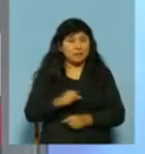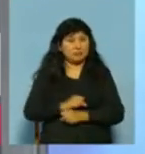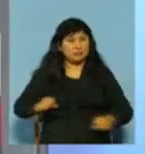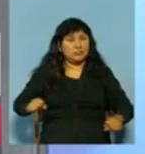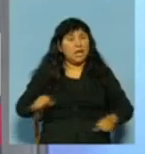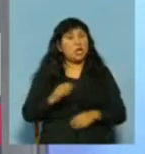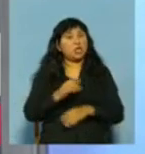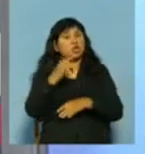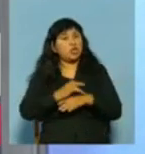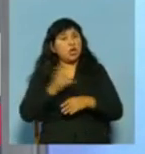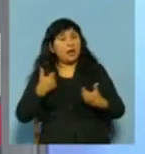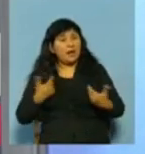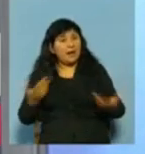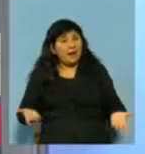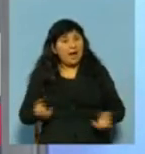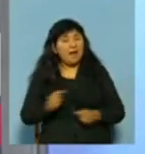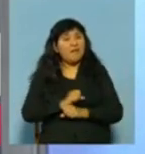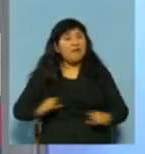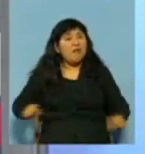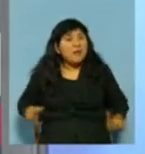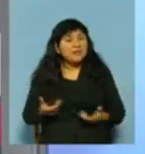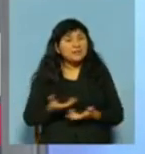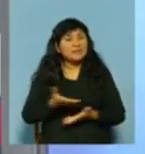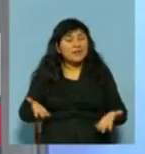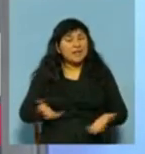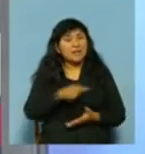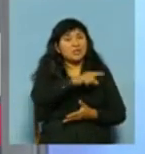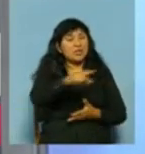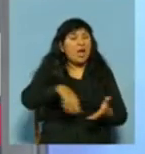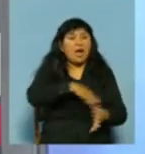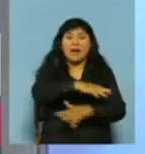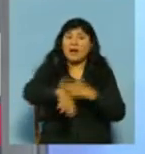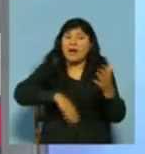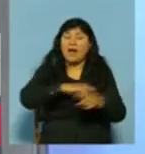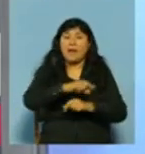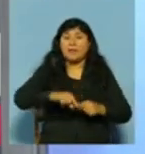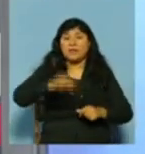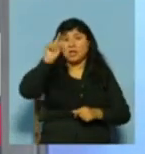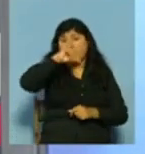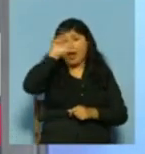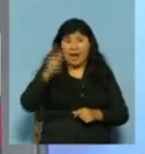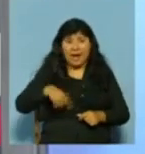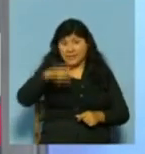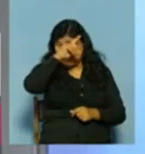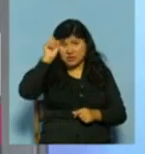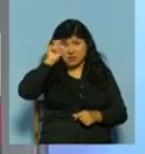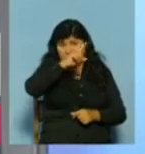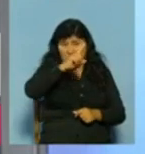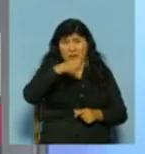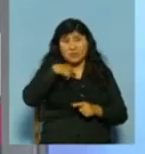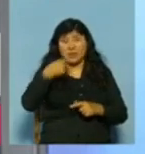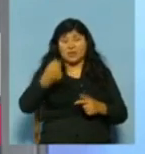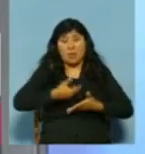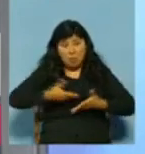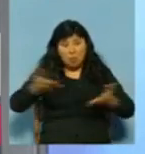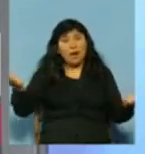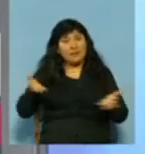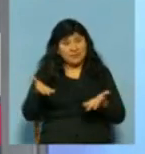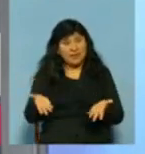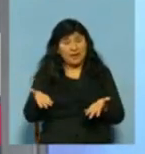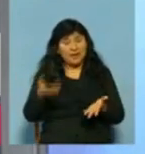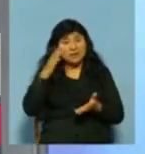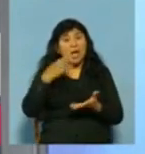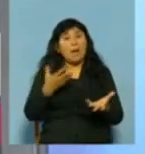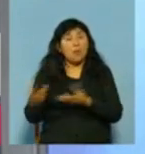La situación es de una gravedad institucional importante, organismos nacionales se han pronunciado al respecto, nuestros colegas también,